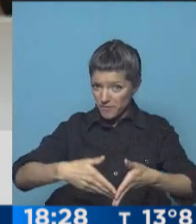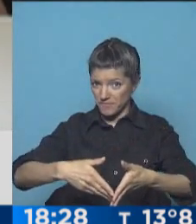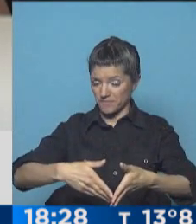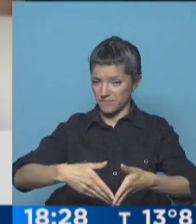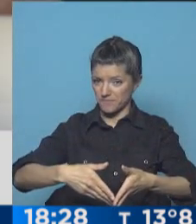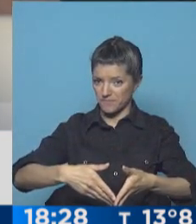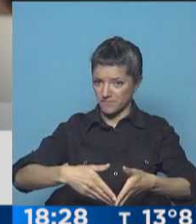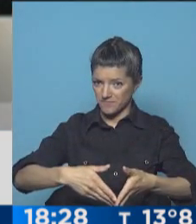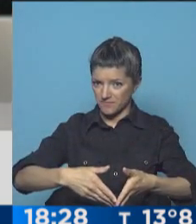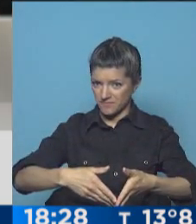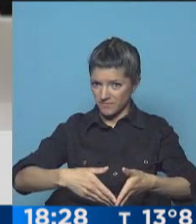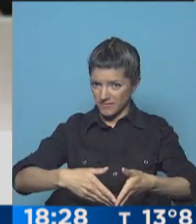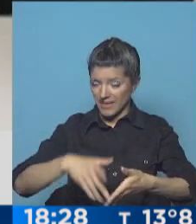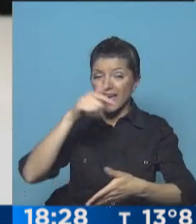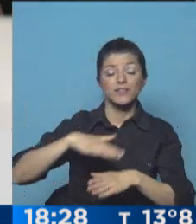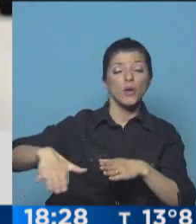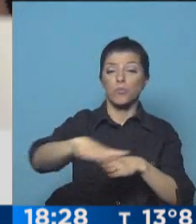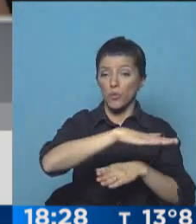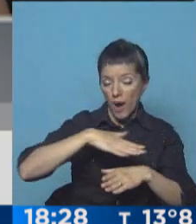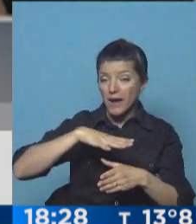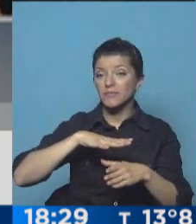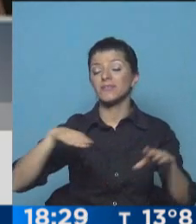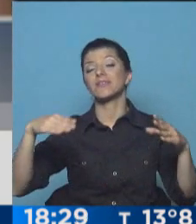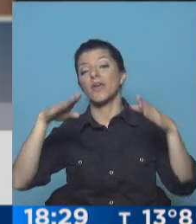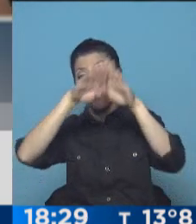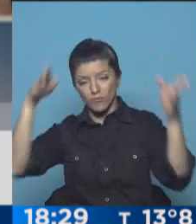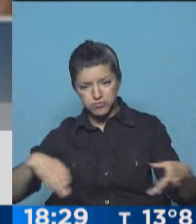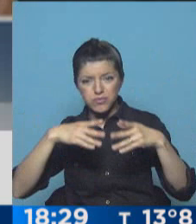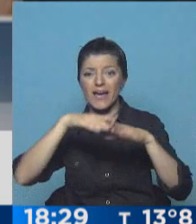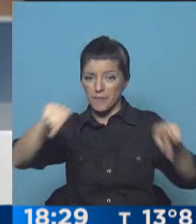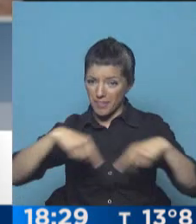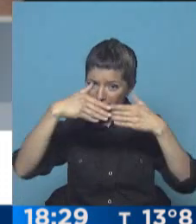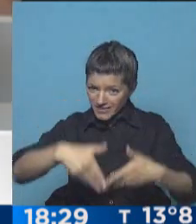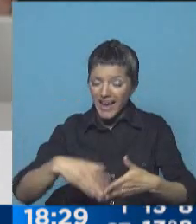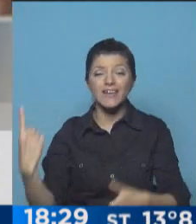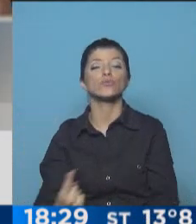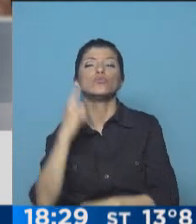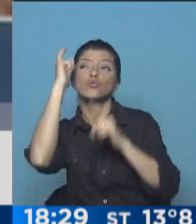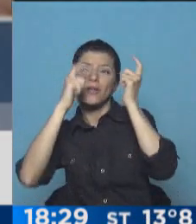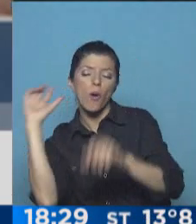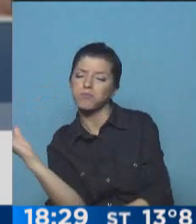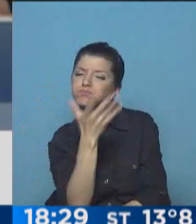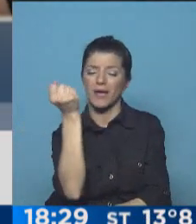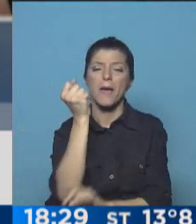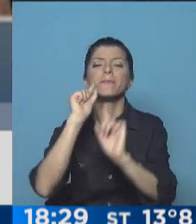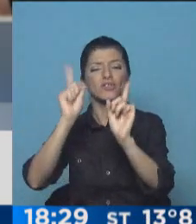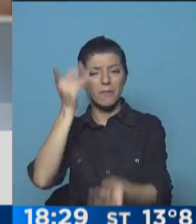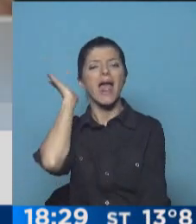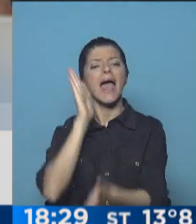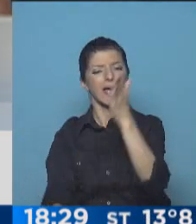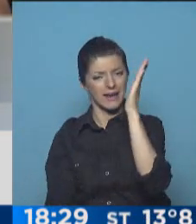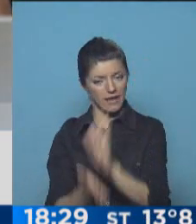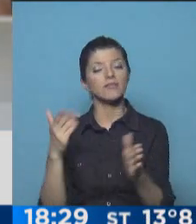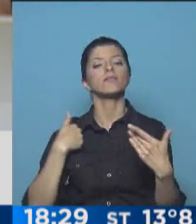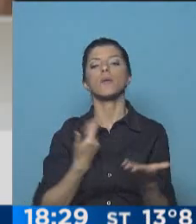este natatorio no tan solo viene a cumplir un sueño y es el primer natatorio gratuito y